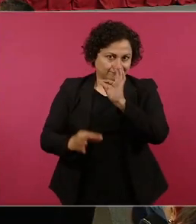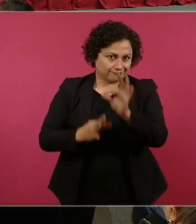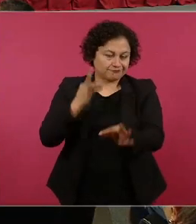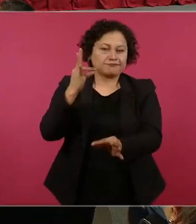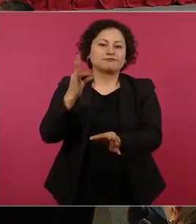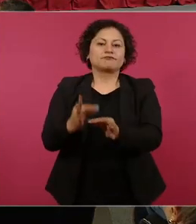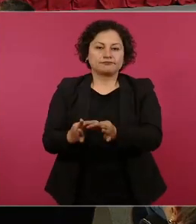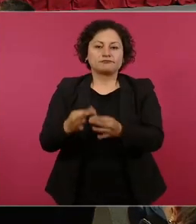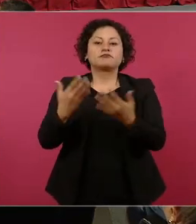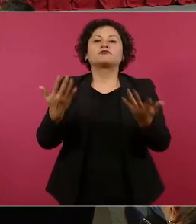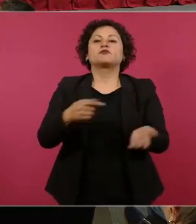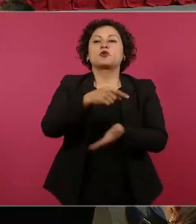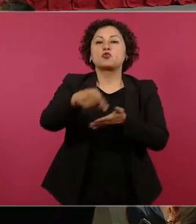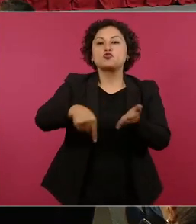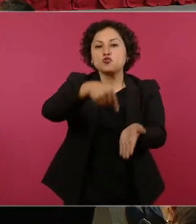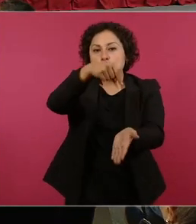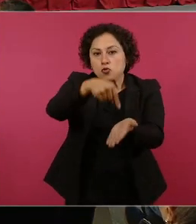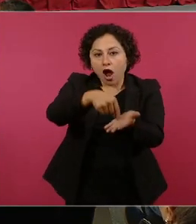instalaciones